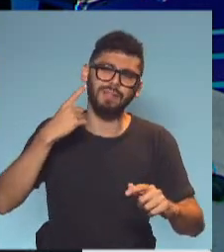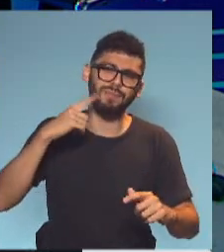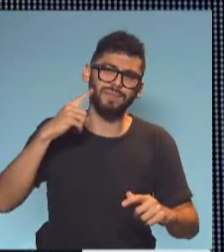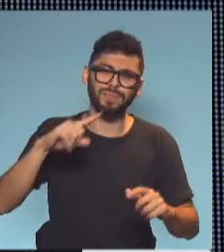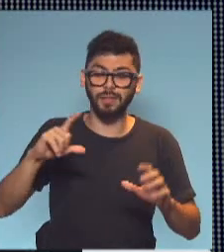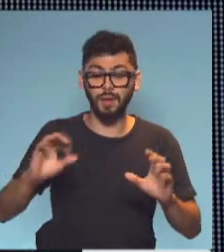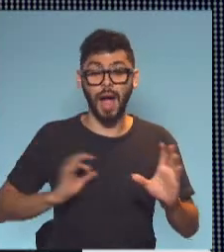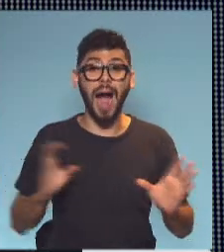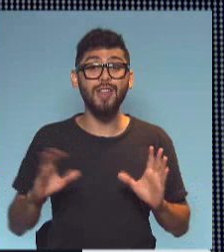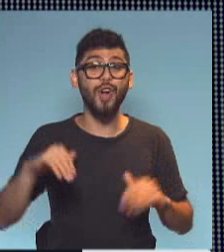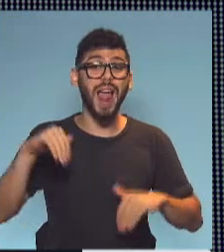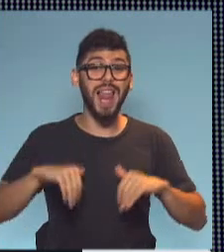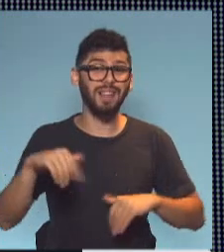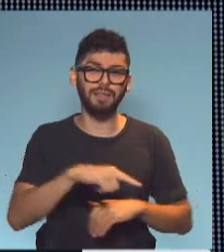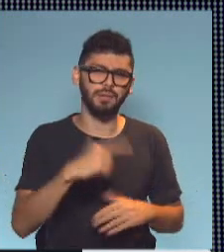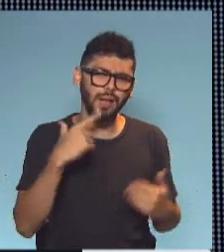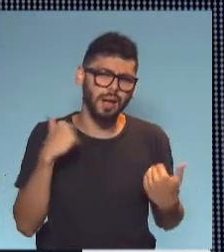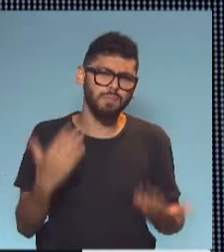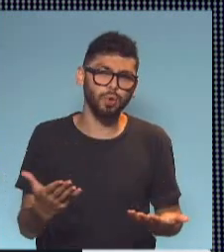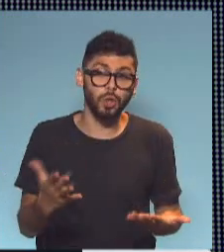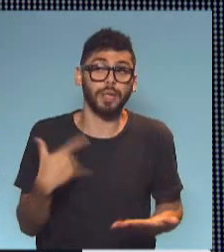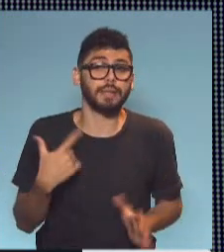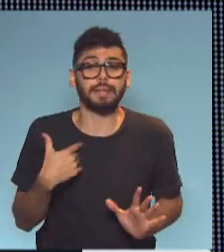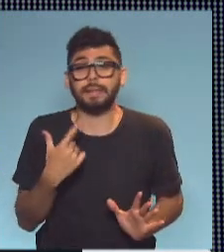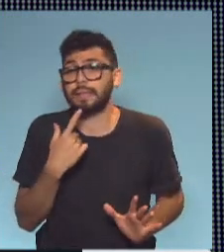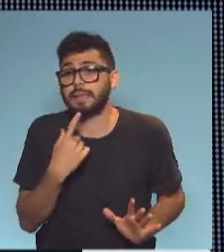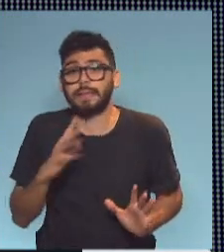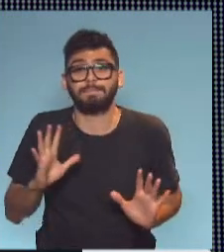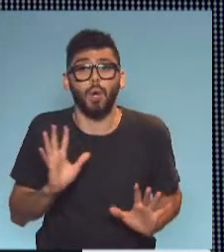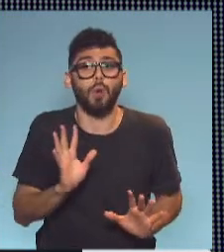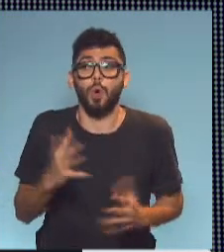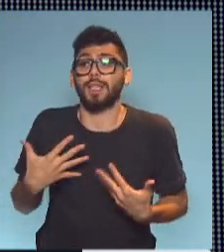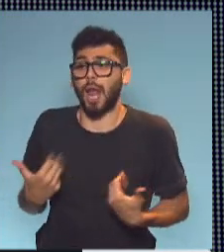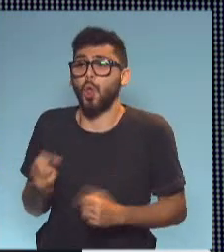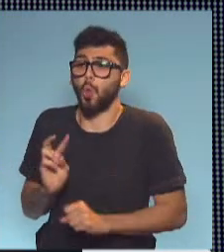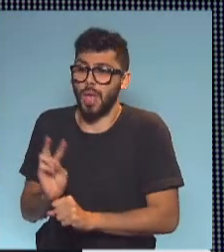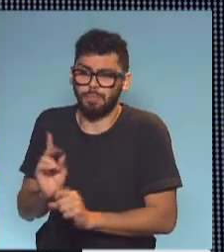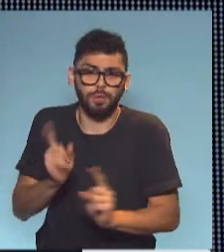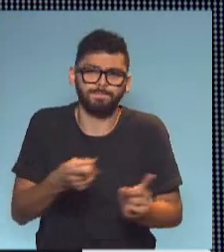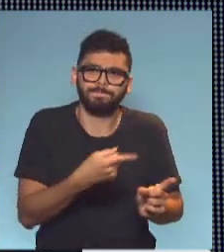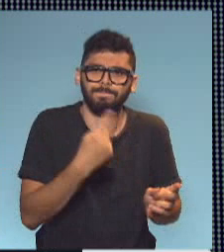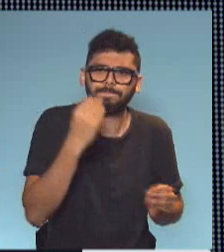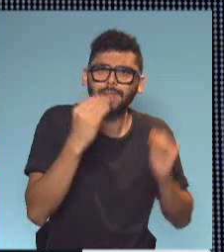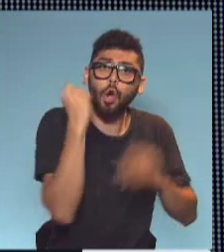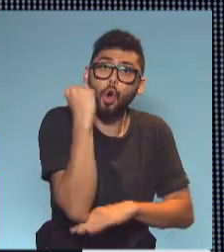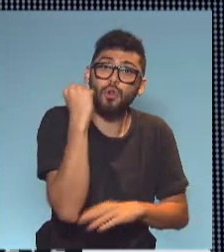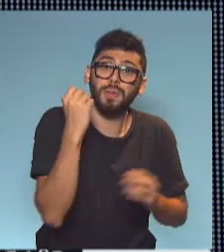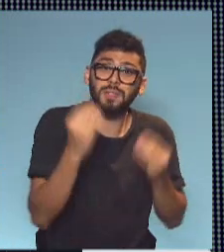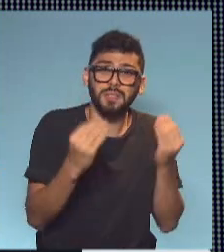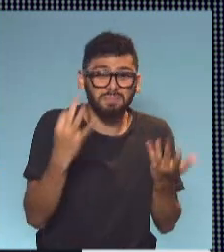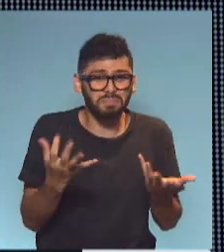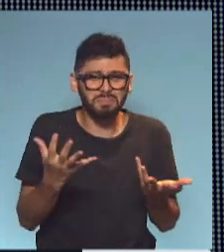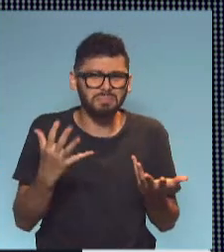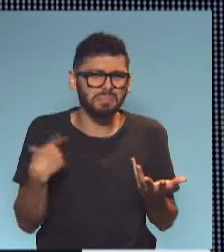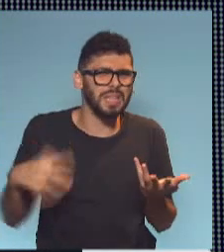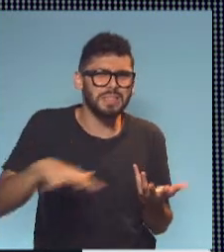año electoral. Entonces es como que abren el paraguas. Bueno, tenemos que cuidar lo sanitario, pero por supuesto que también nos preocupa lo económico. Como si hiciera falta